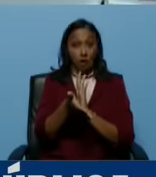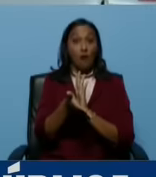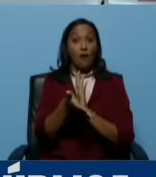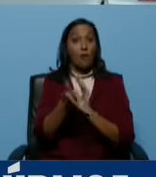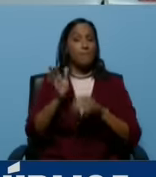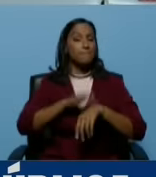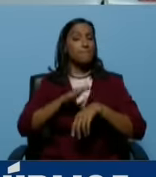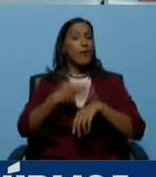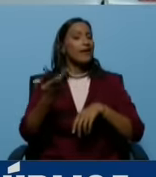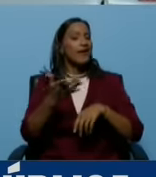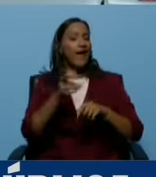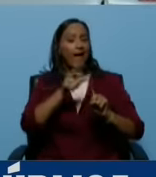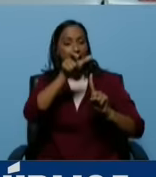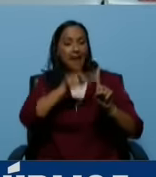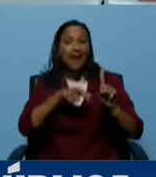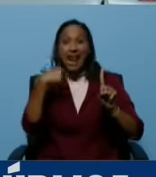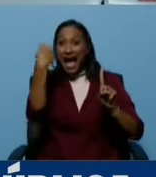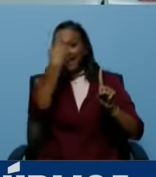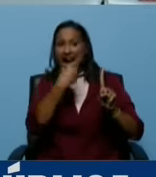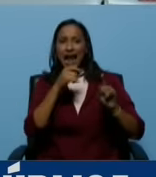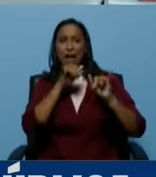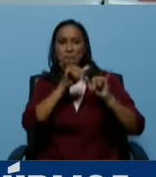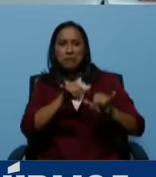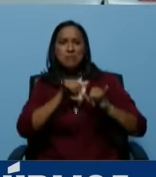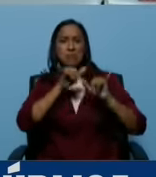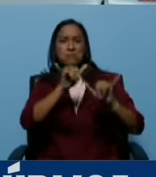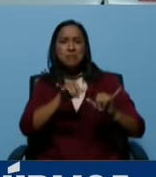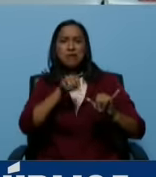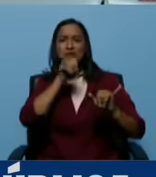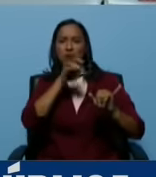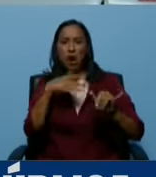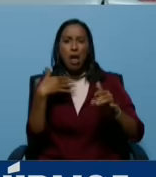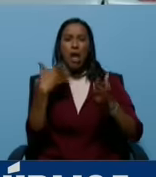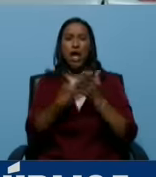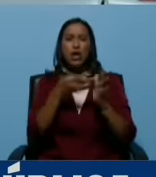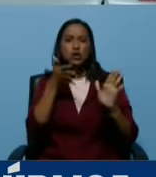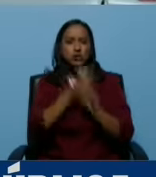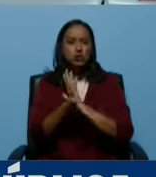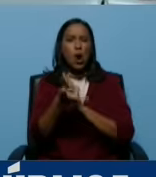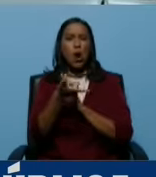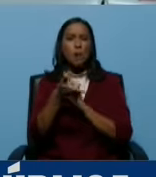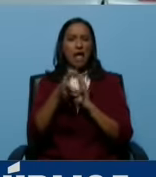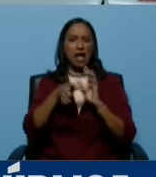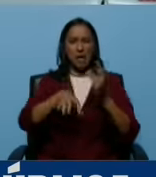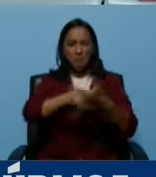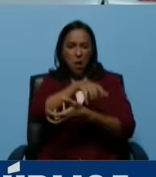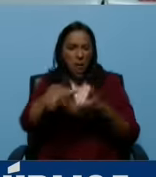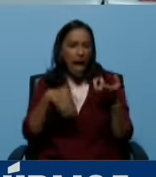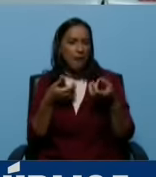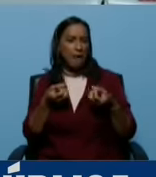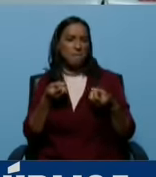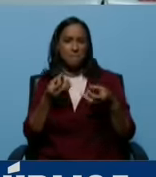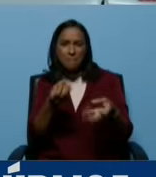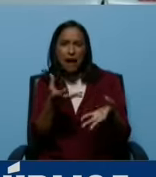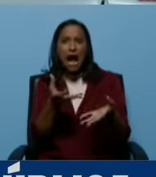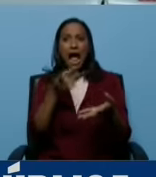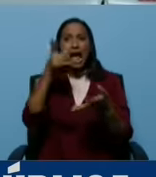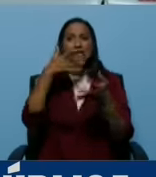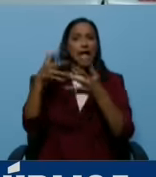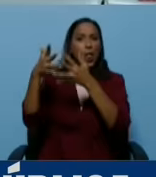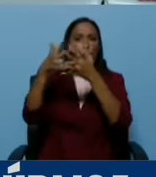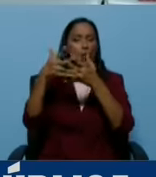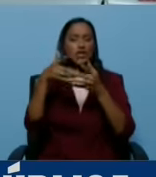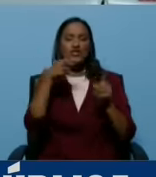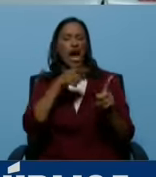Pay, esos rostros ya carcomidos por la maldad, por el terrorismo de Estado, y formaron